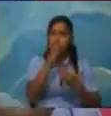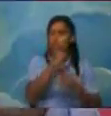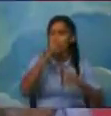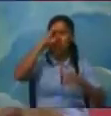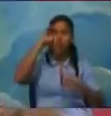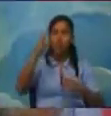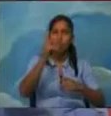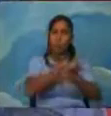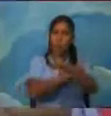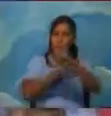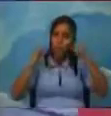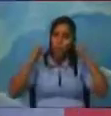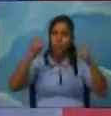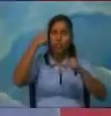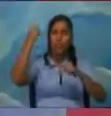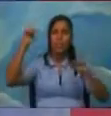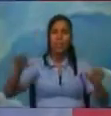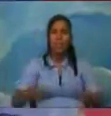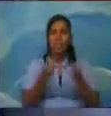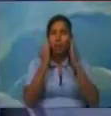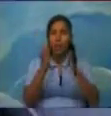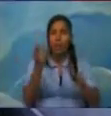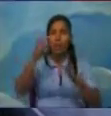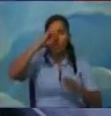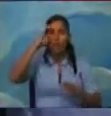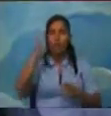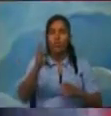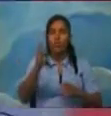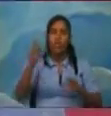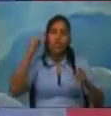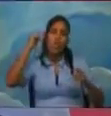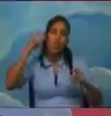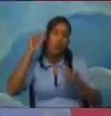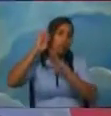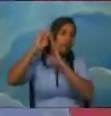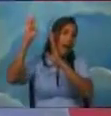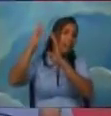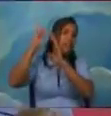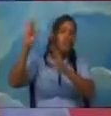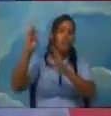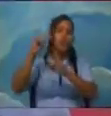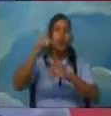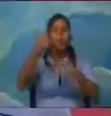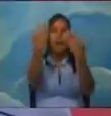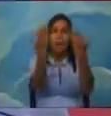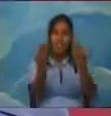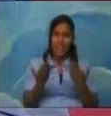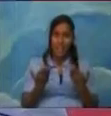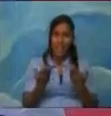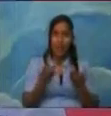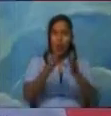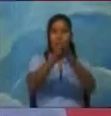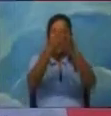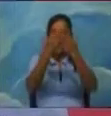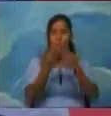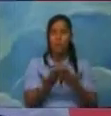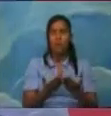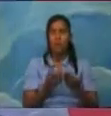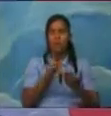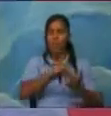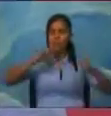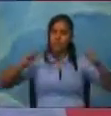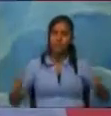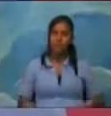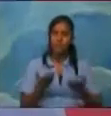mano tan poderosa para salvarnos como nuestro Dios, que tiene un oído atento para darnos esa palabra,